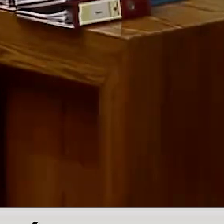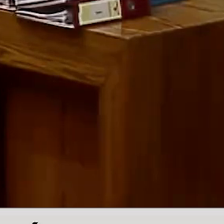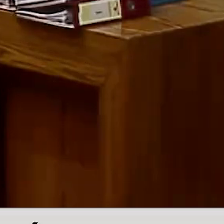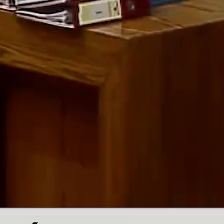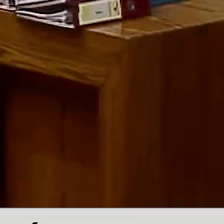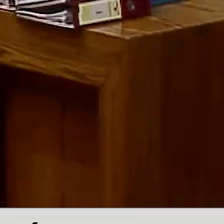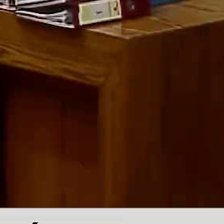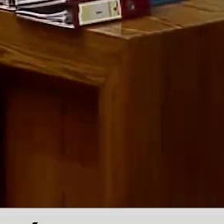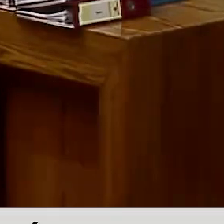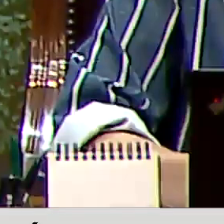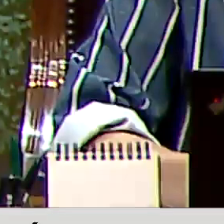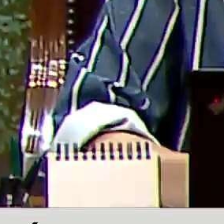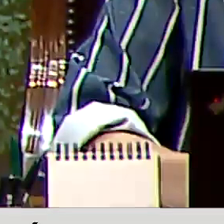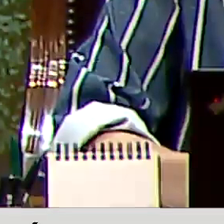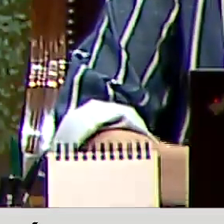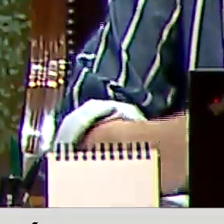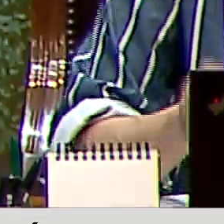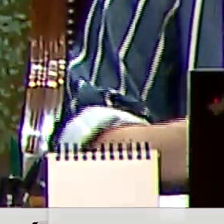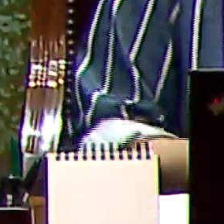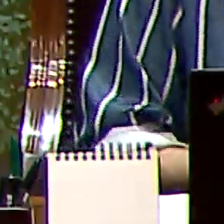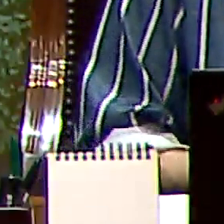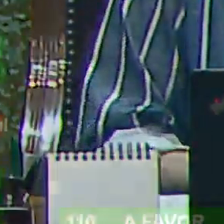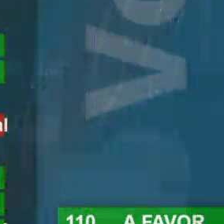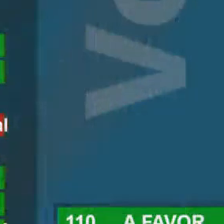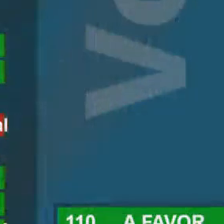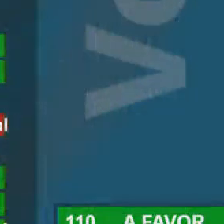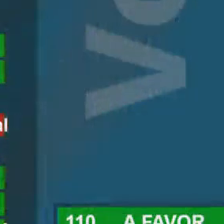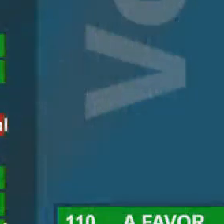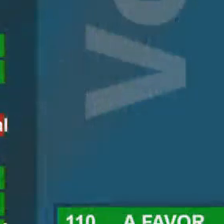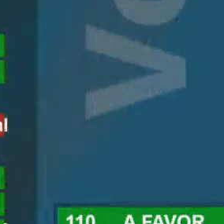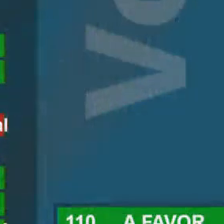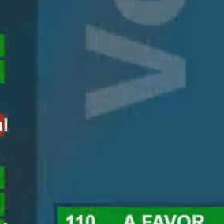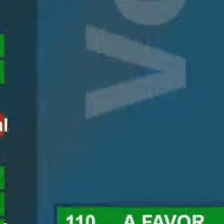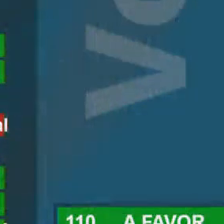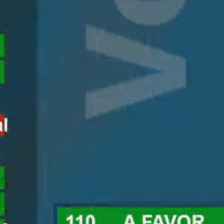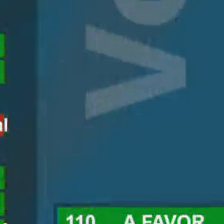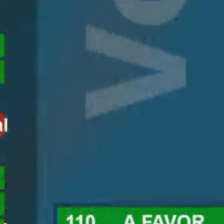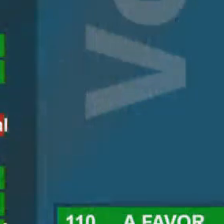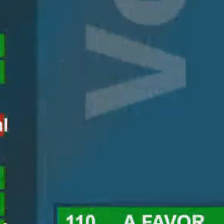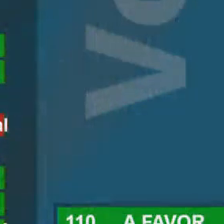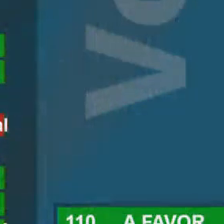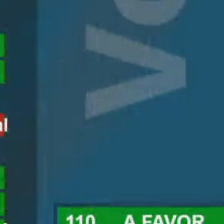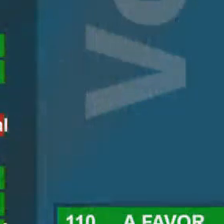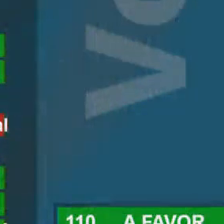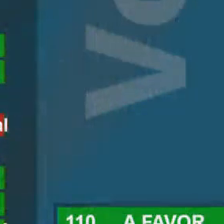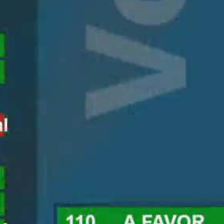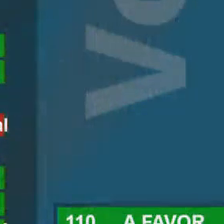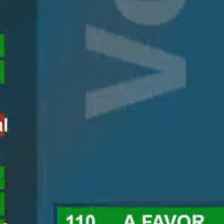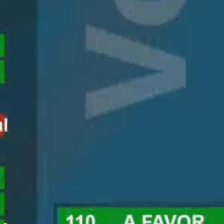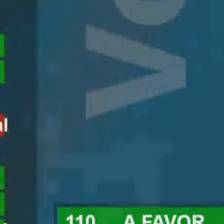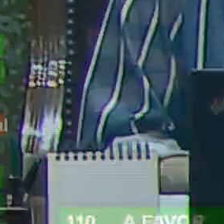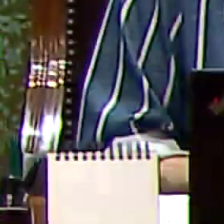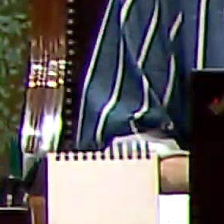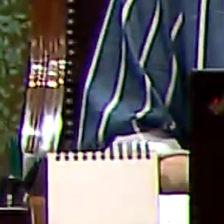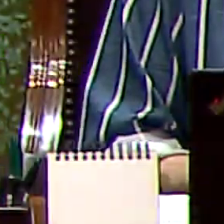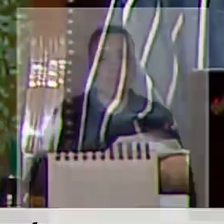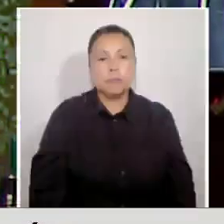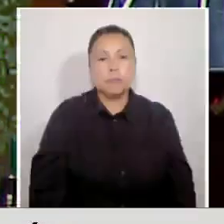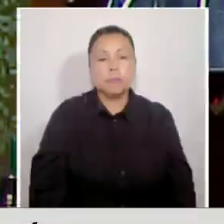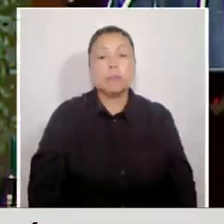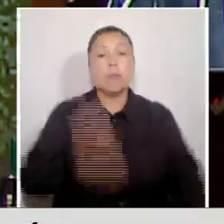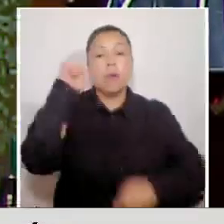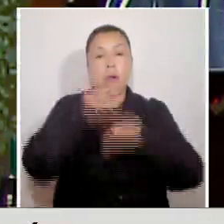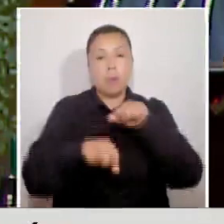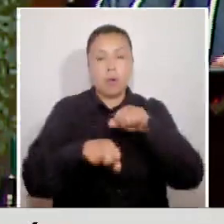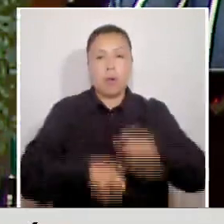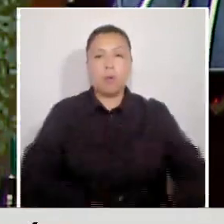diputados resultado de la votación por la afirmativa 110 votos 13 por la negativa tres abstenciones aprobado